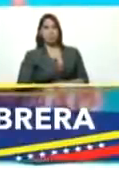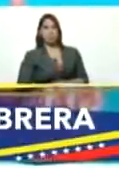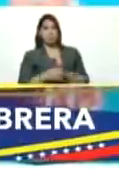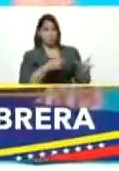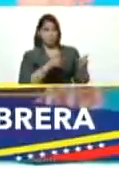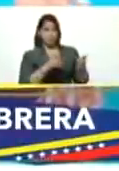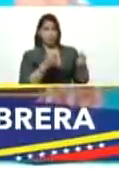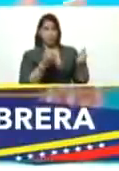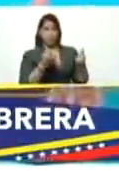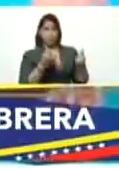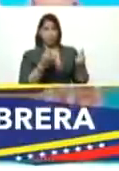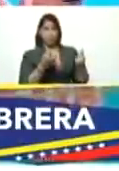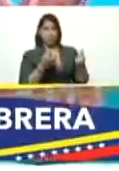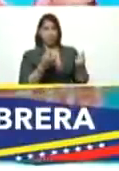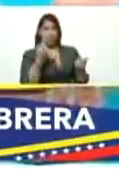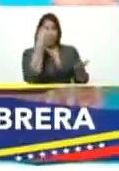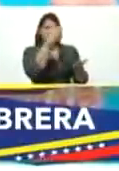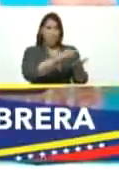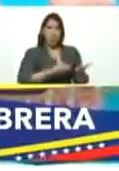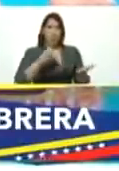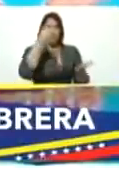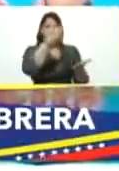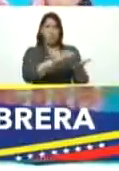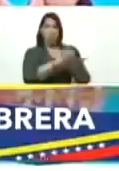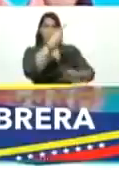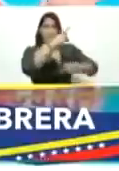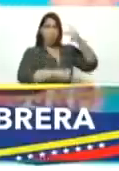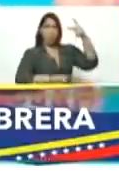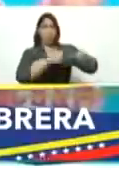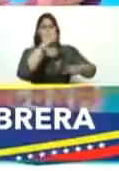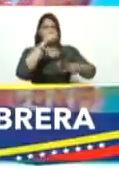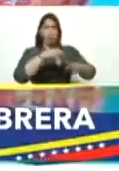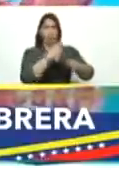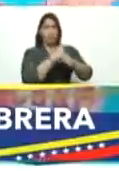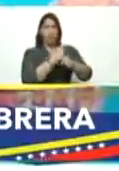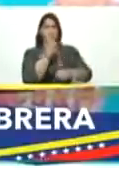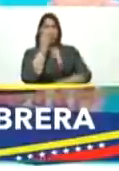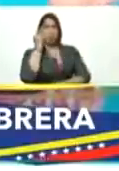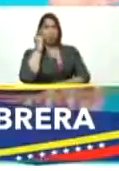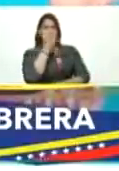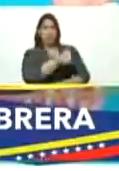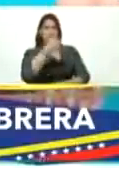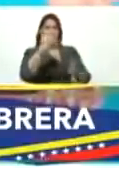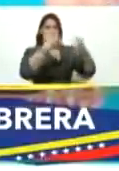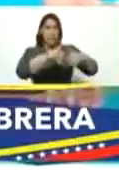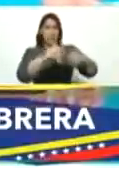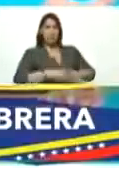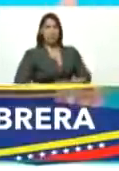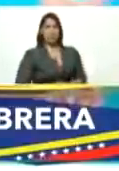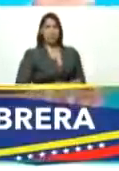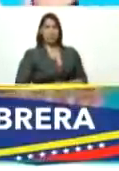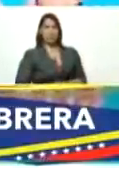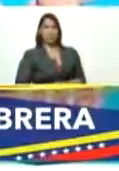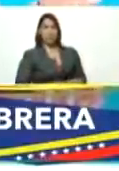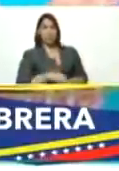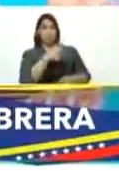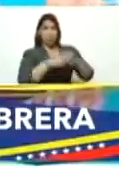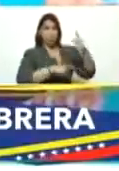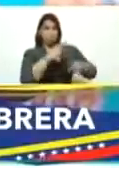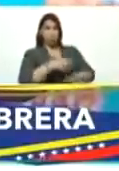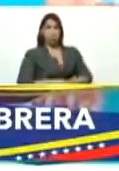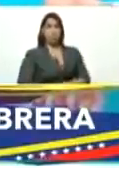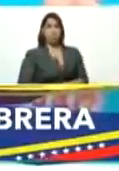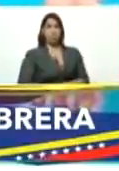del aporte de la producción de los trabajadores de cada empresa de lo que producen y ese